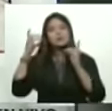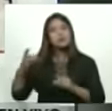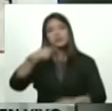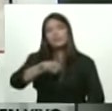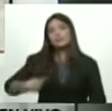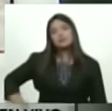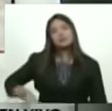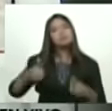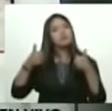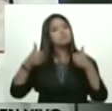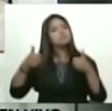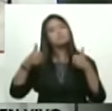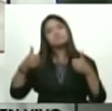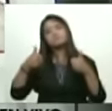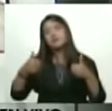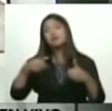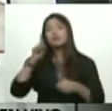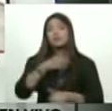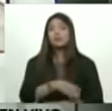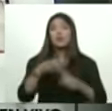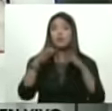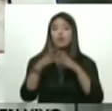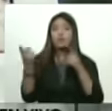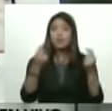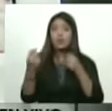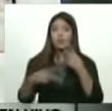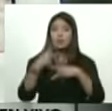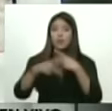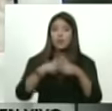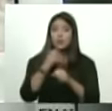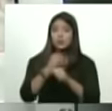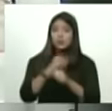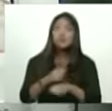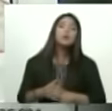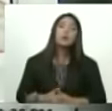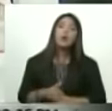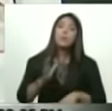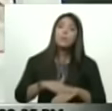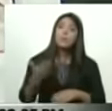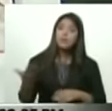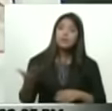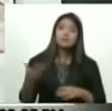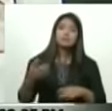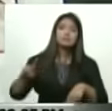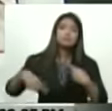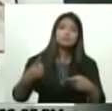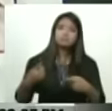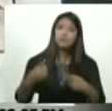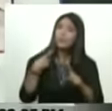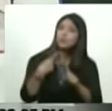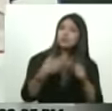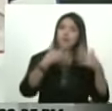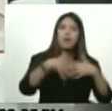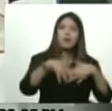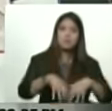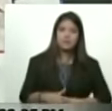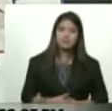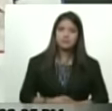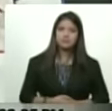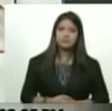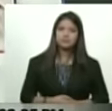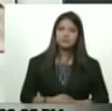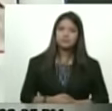presidente y de este Consejo para la Economía Productiva, puesto que va a redundar en beneficios para nuestra empresa, sobre todo pues